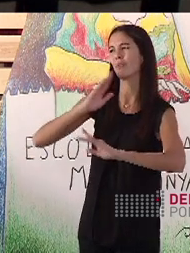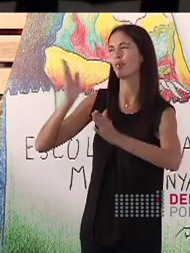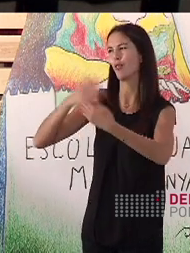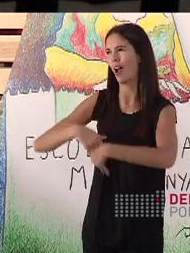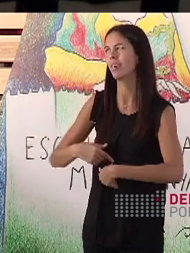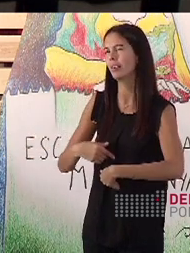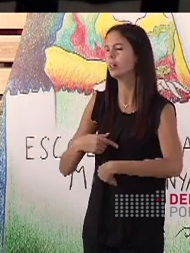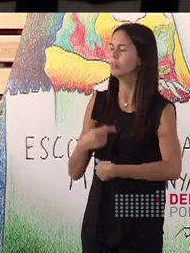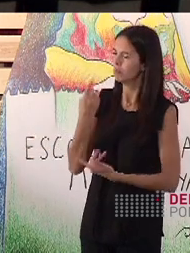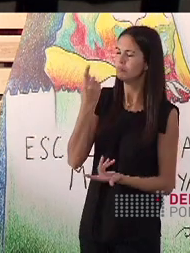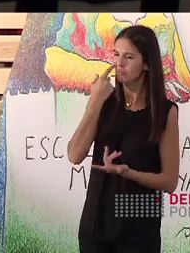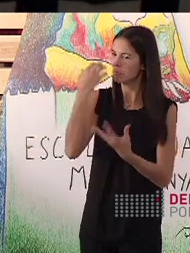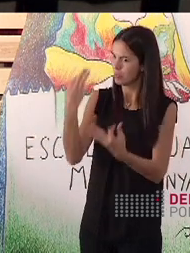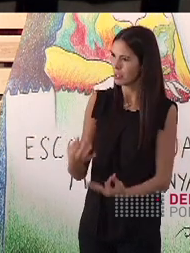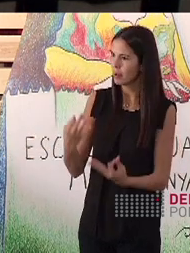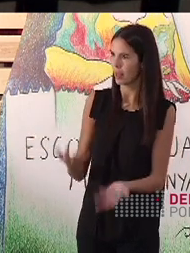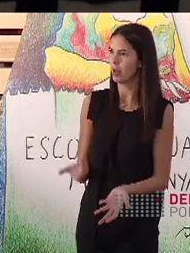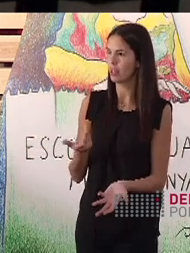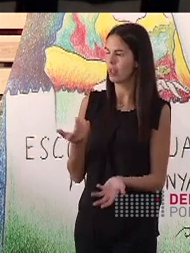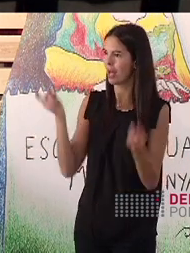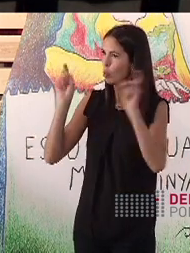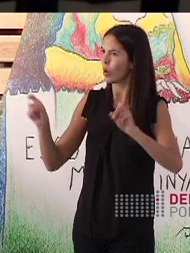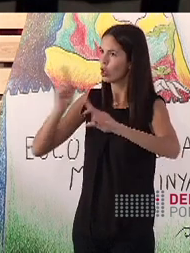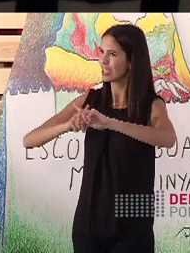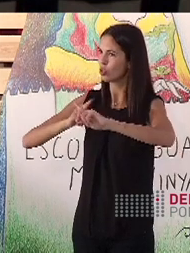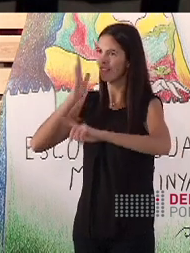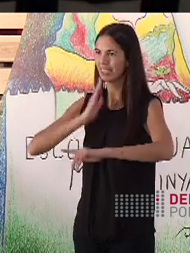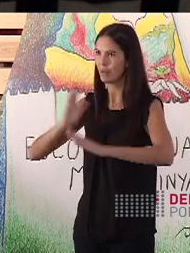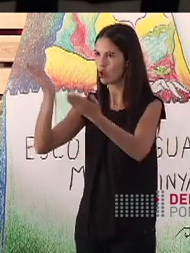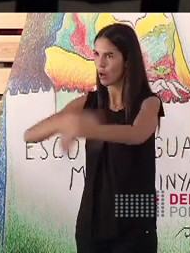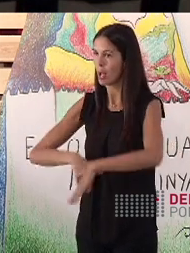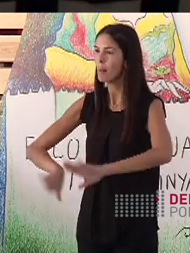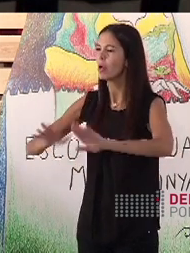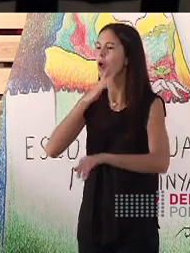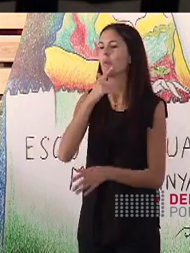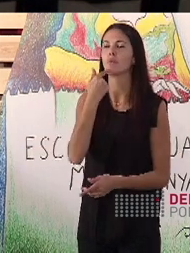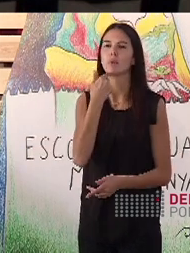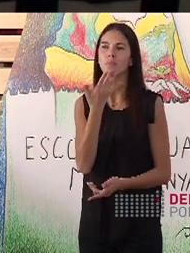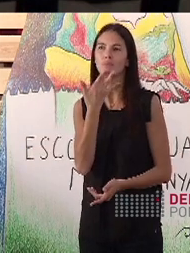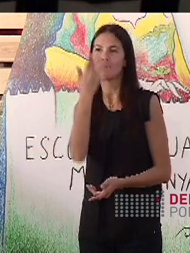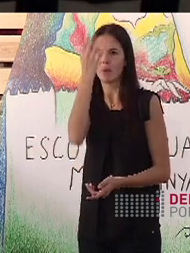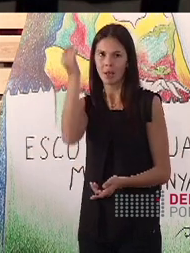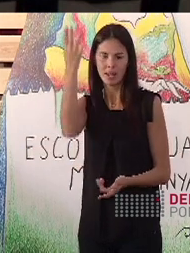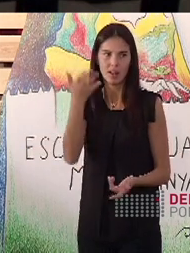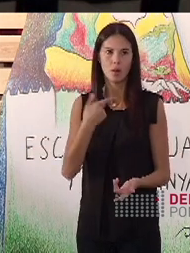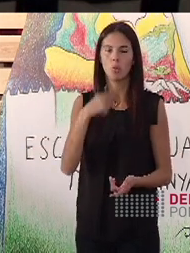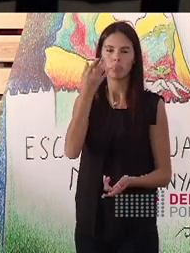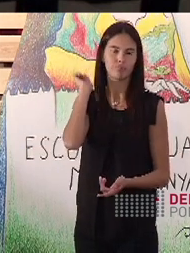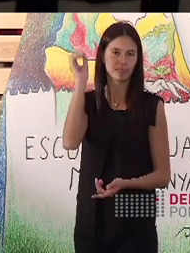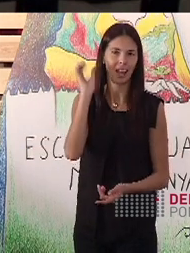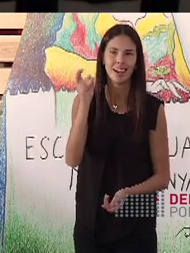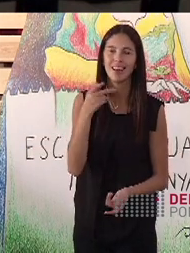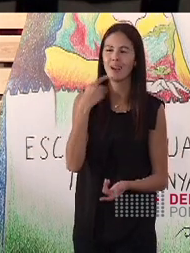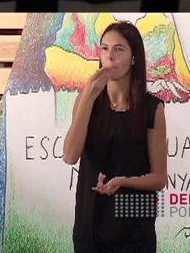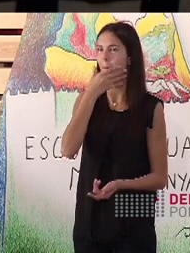verdad. Es verdad que hay una carencia. No tenemos educación sexoafectiva. Pero ¿qué pasa? ¿Os imagináis, no? Vamos a tener unas charlas